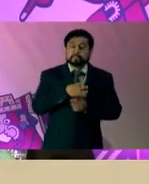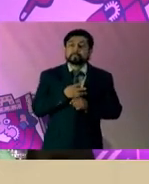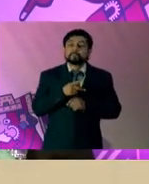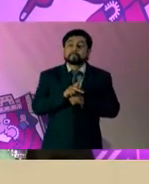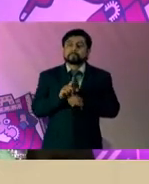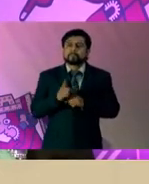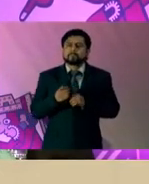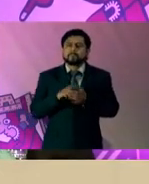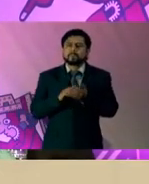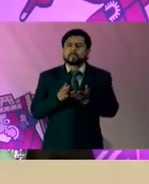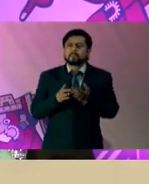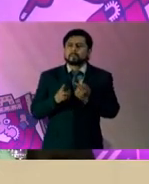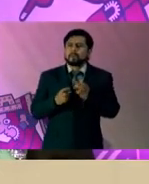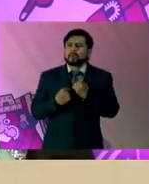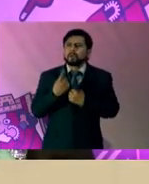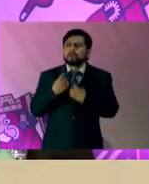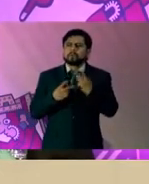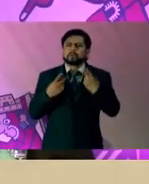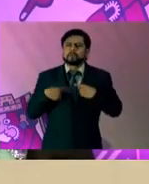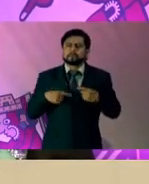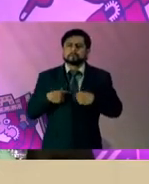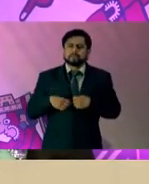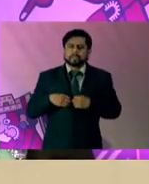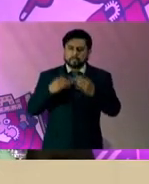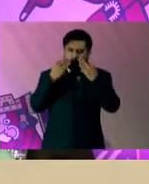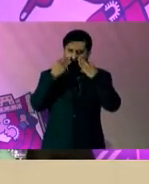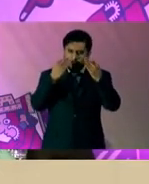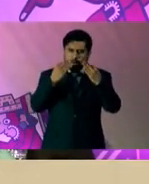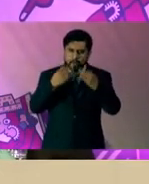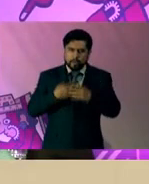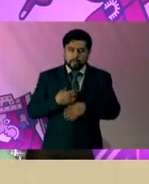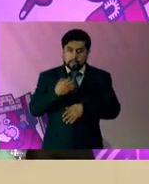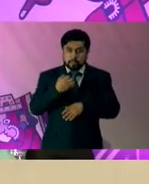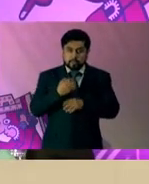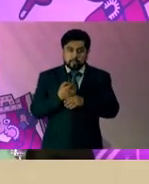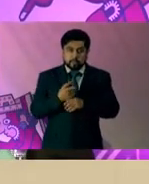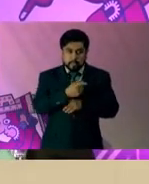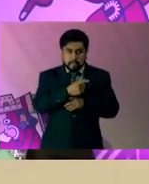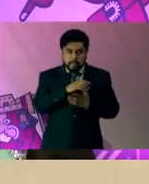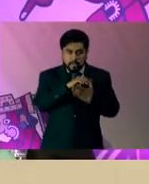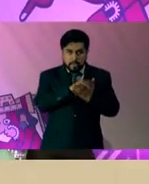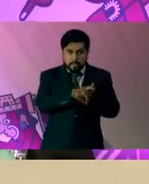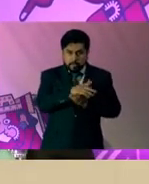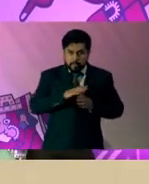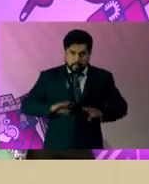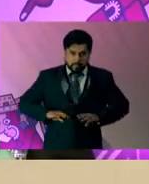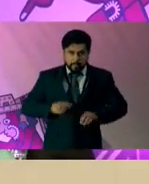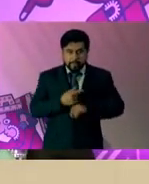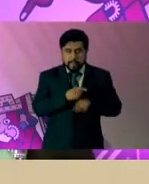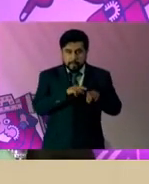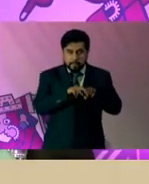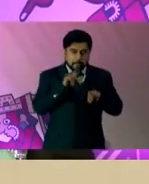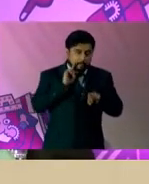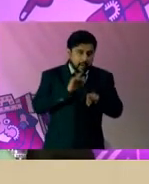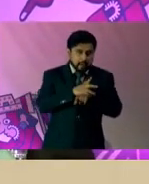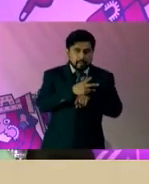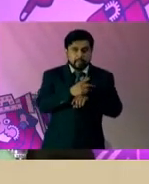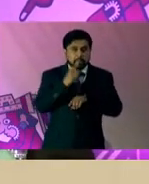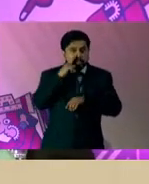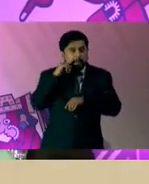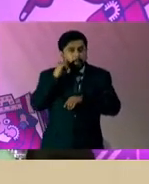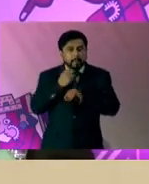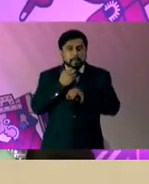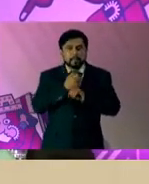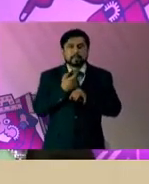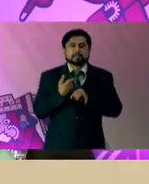testimonios directos de los compañeros de zapata de la pareja de zapata de la hermana de zapata y baja todo